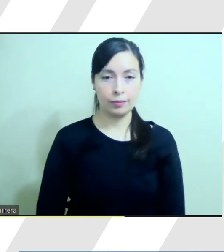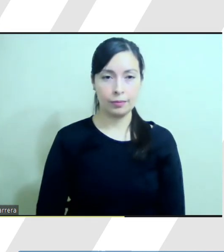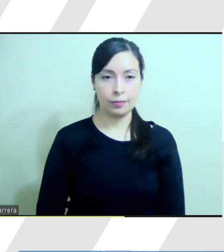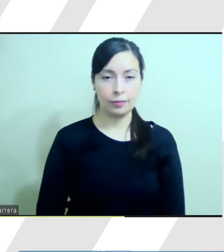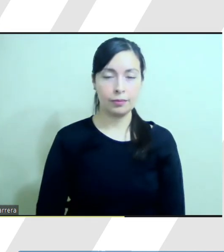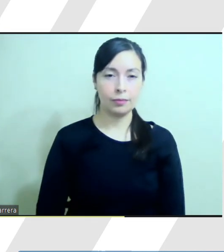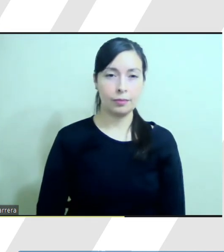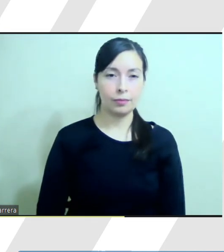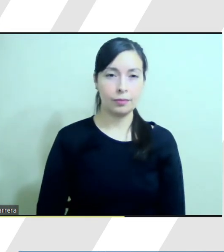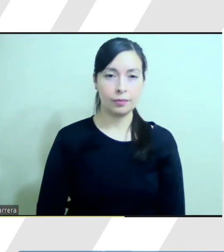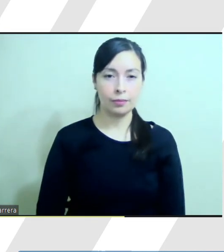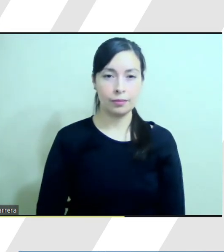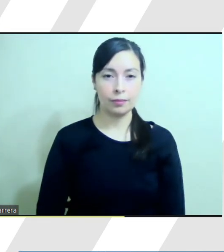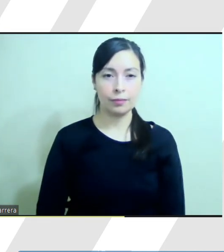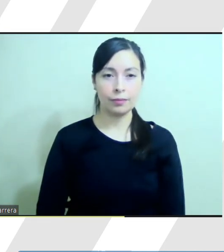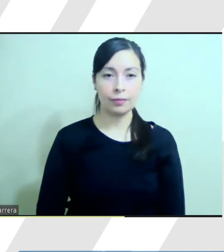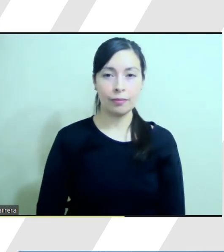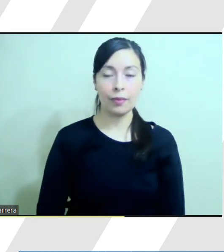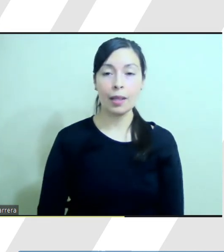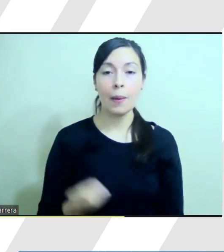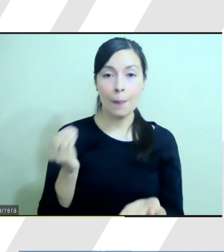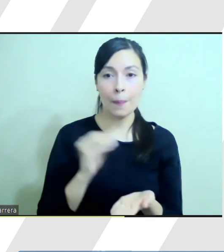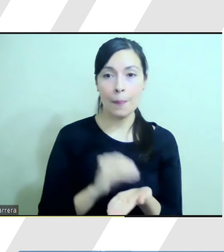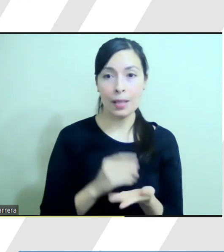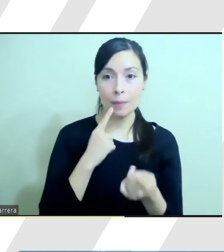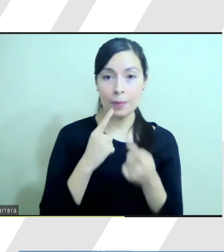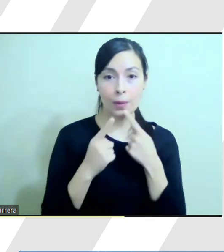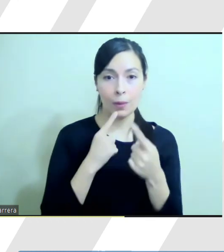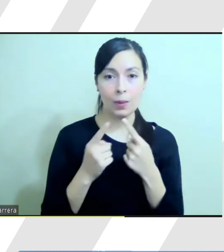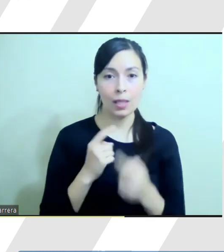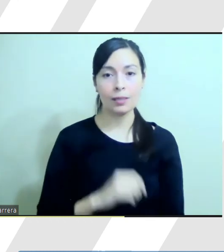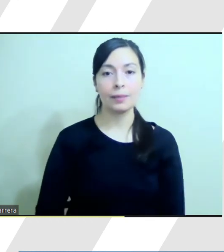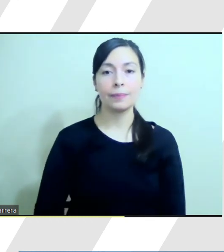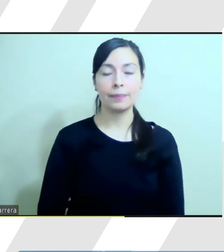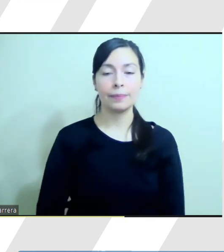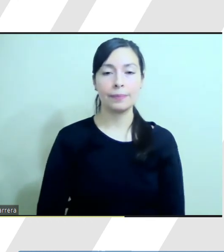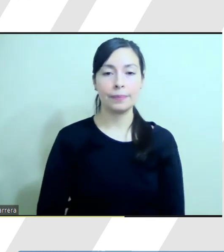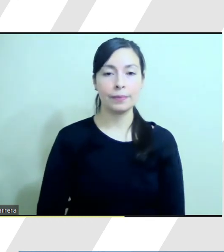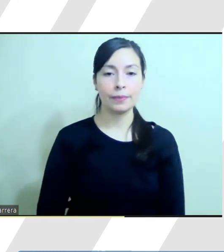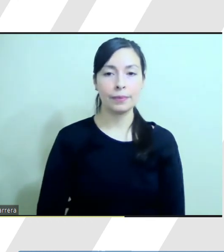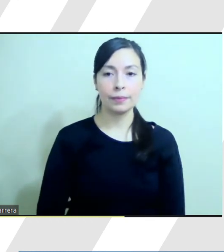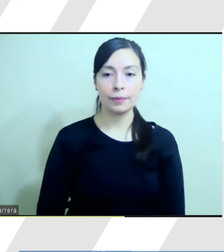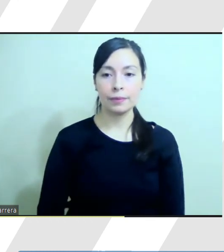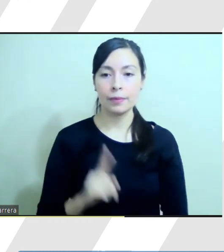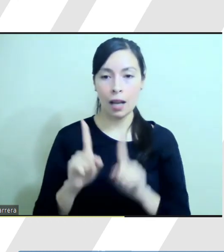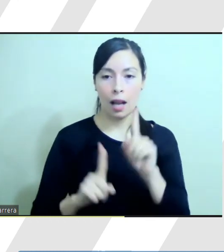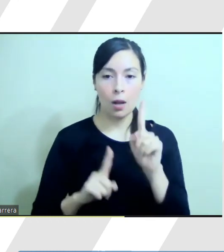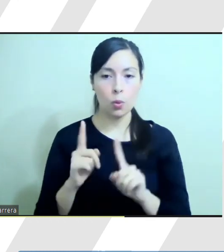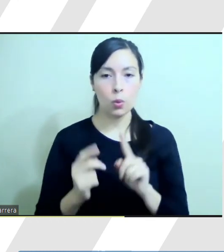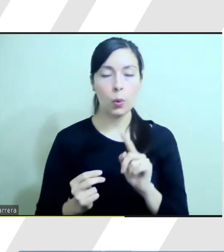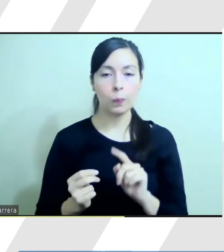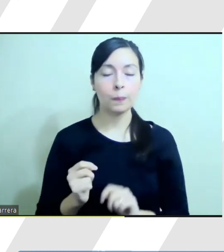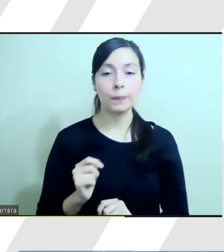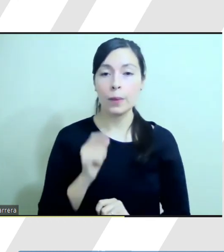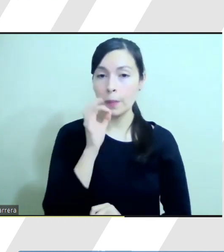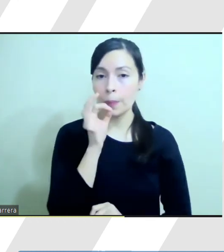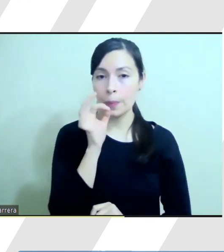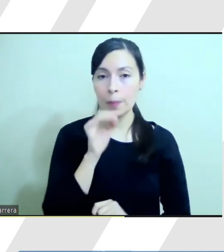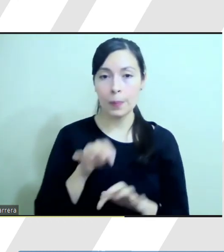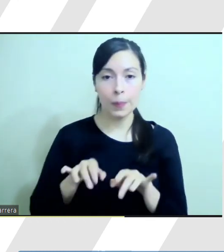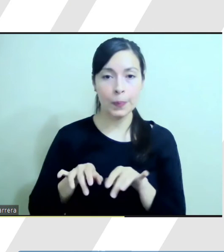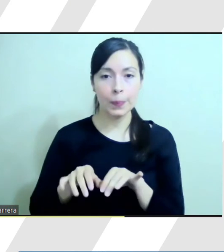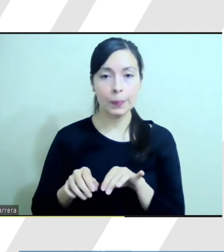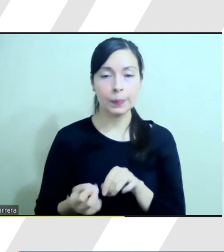Mientras van llegando más preguntas, vamos leyendo un poco de los comentarios del chat. Eh,